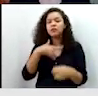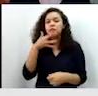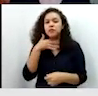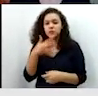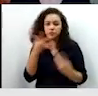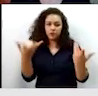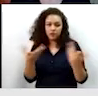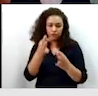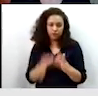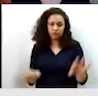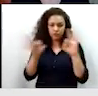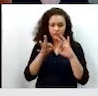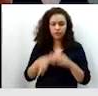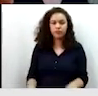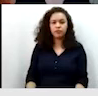sanitarios.